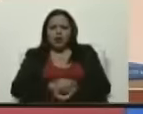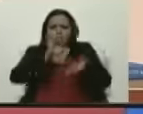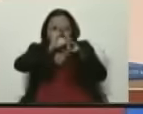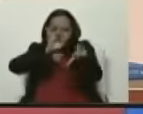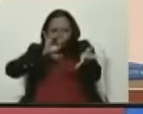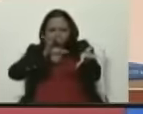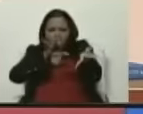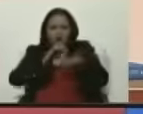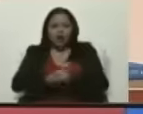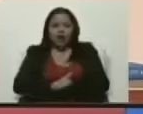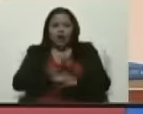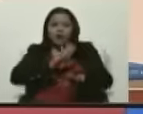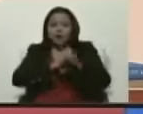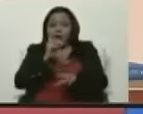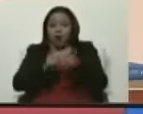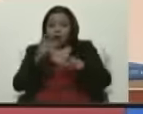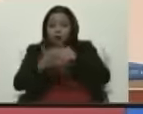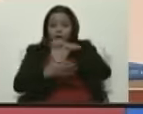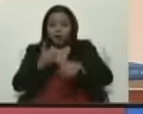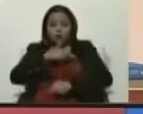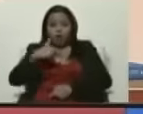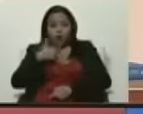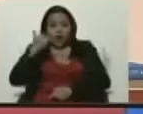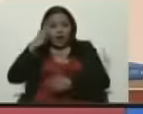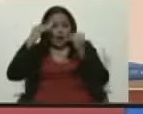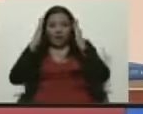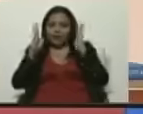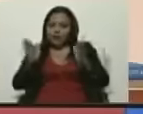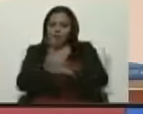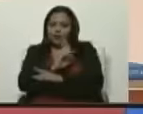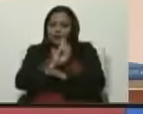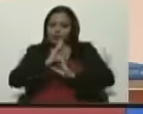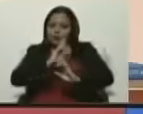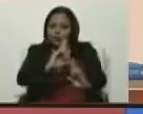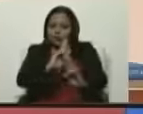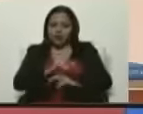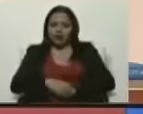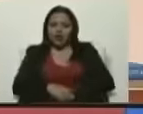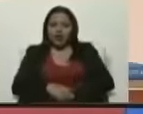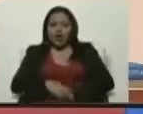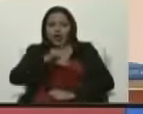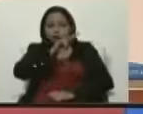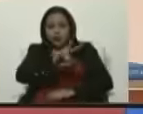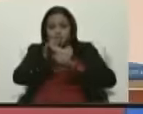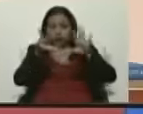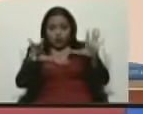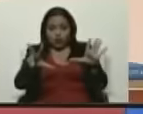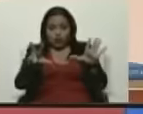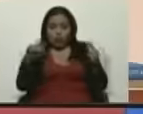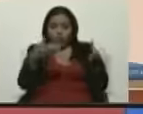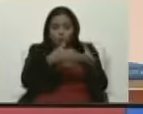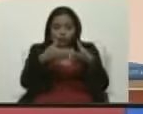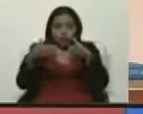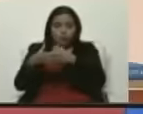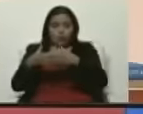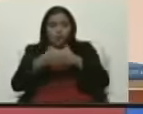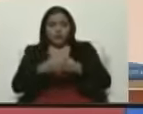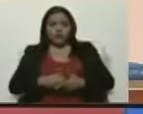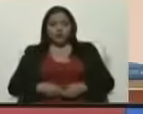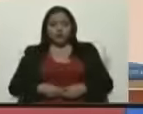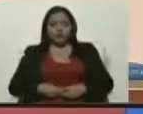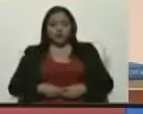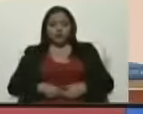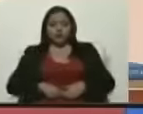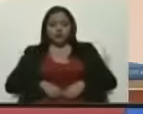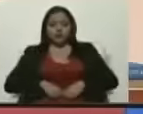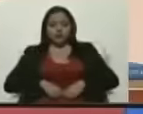porque donde ocurra algo nosotros vamos a actuar de una vez. El 28, a esos sectores que dicen que no había